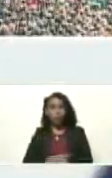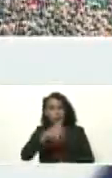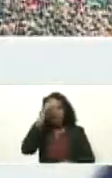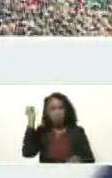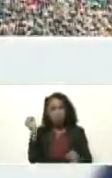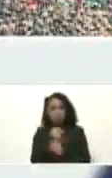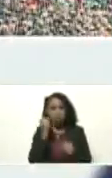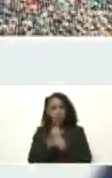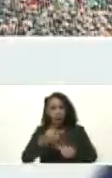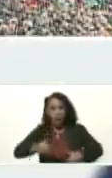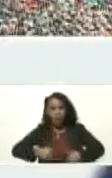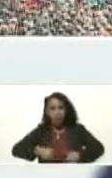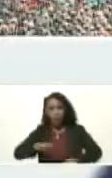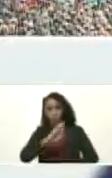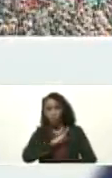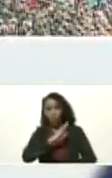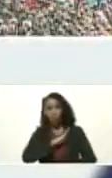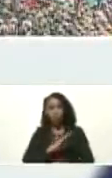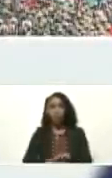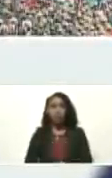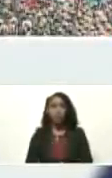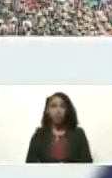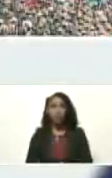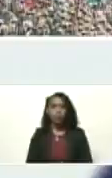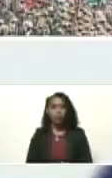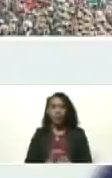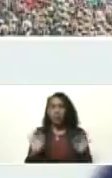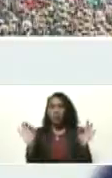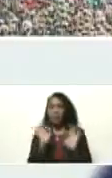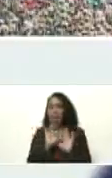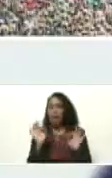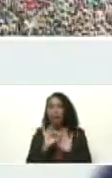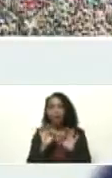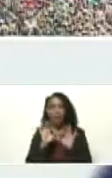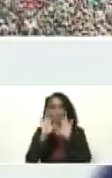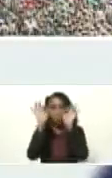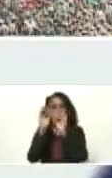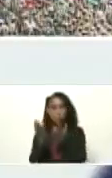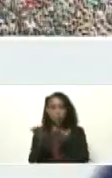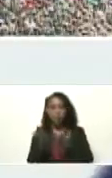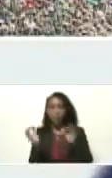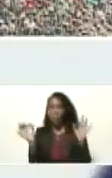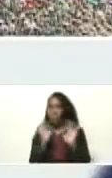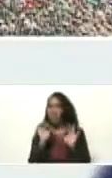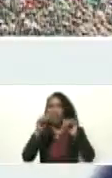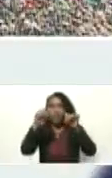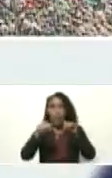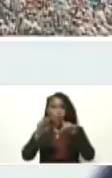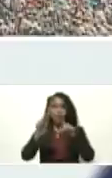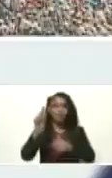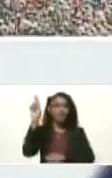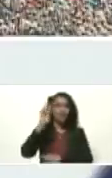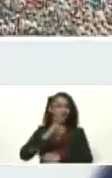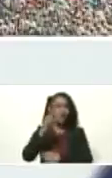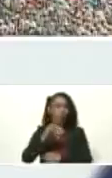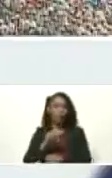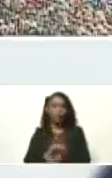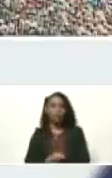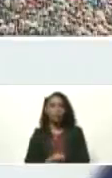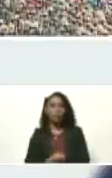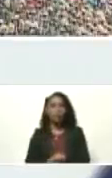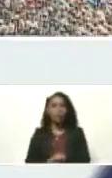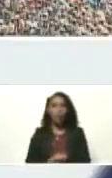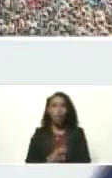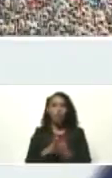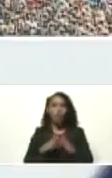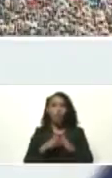trabajo y esfuerzo propio. Nadie nos ha regalado nada, ni hoy ni nunca.